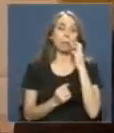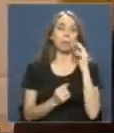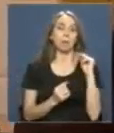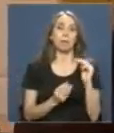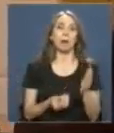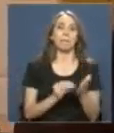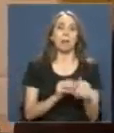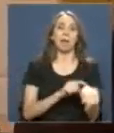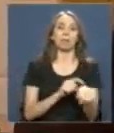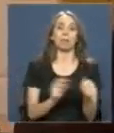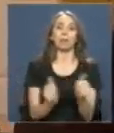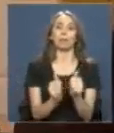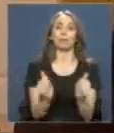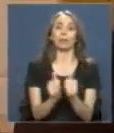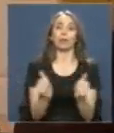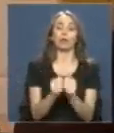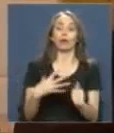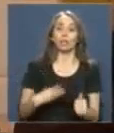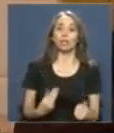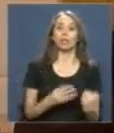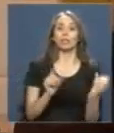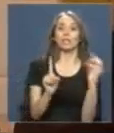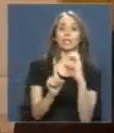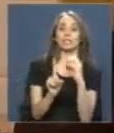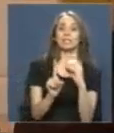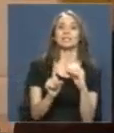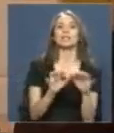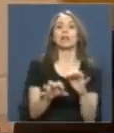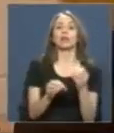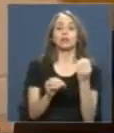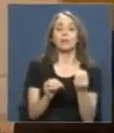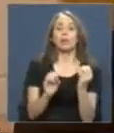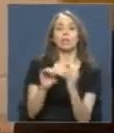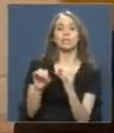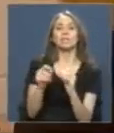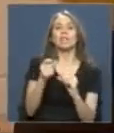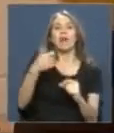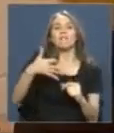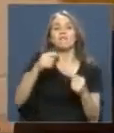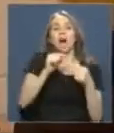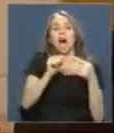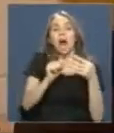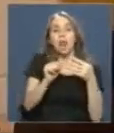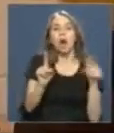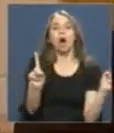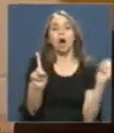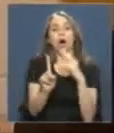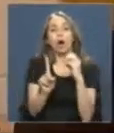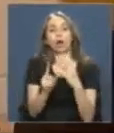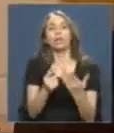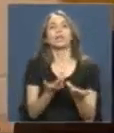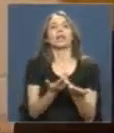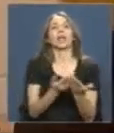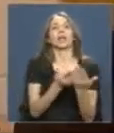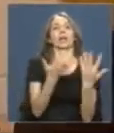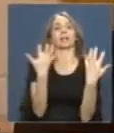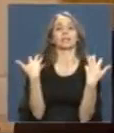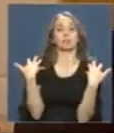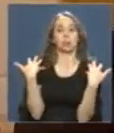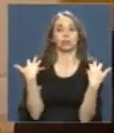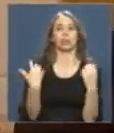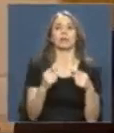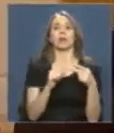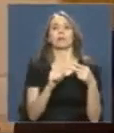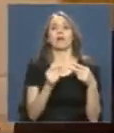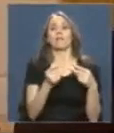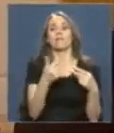tiempo con sus hijos tiene que ver con que le puedan enseñar virtudes y valores. Muy relevante, valores como la responsabilidad,